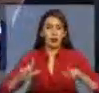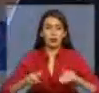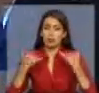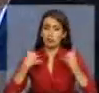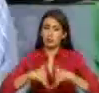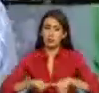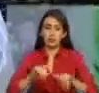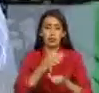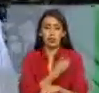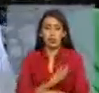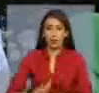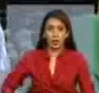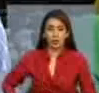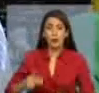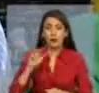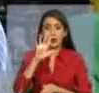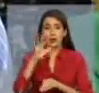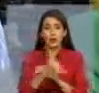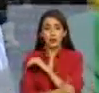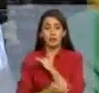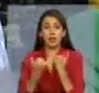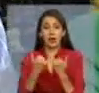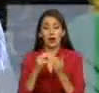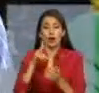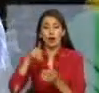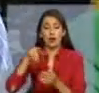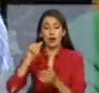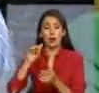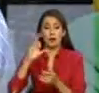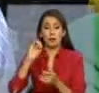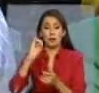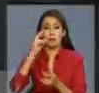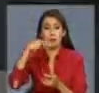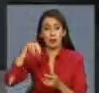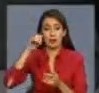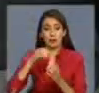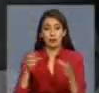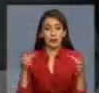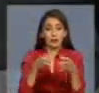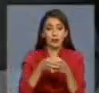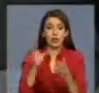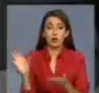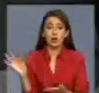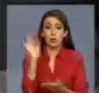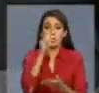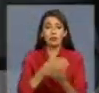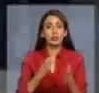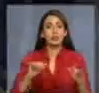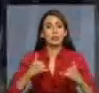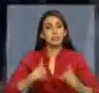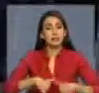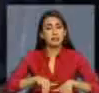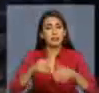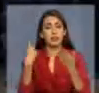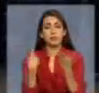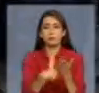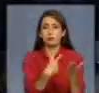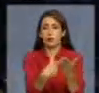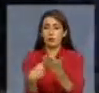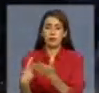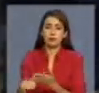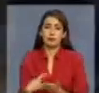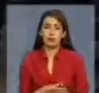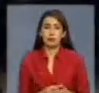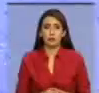País, aunque para el otro bando, ahora es Ricardo Patiño quien estará al frente, por lo que la pugna interna se ahonda. Alexis Moncayo, Ecuador